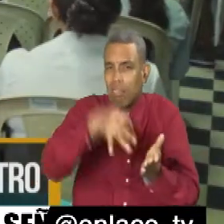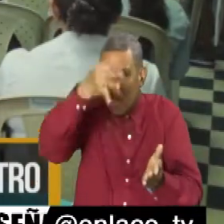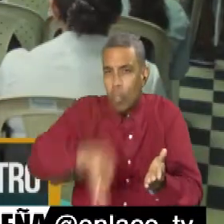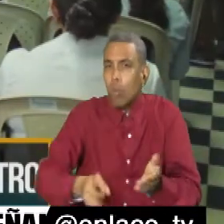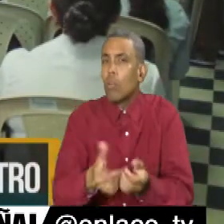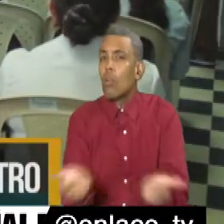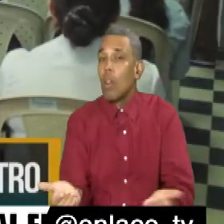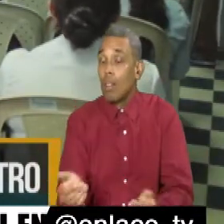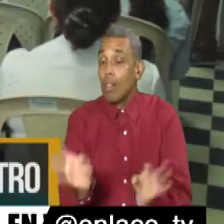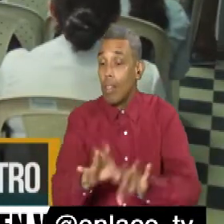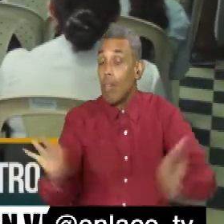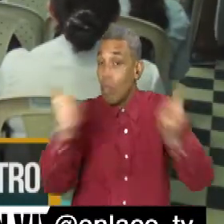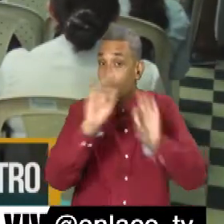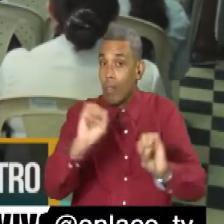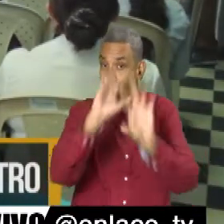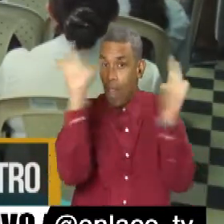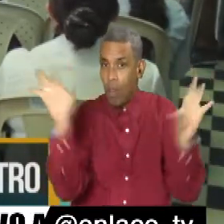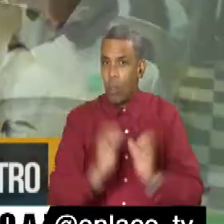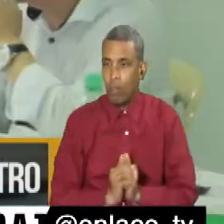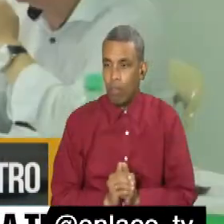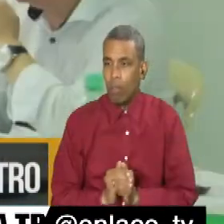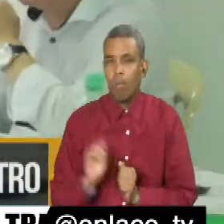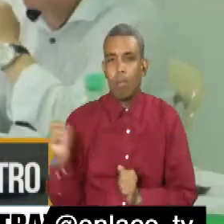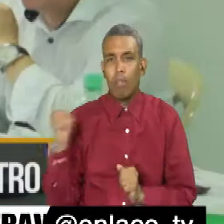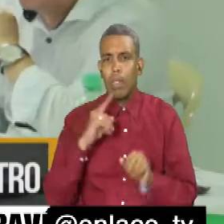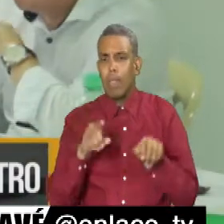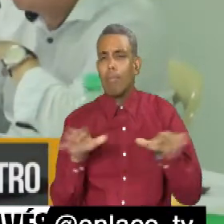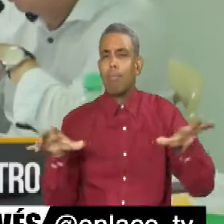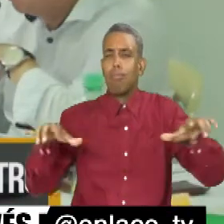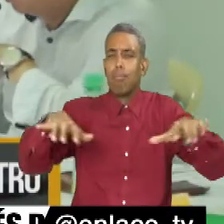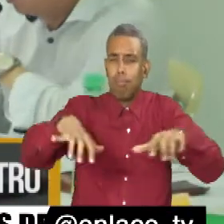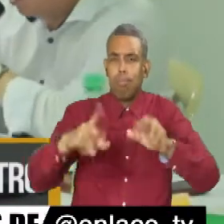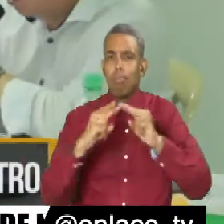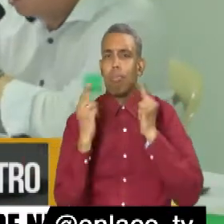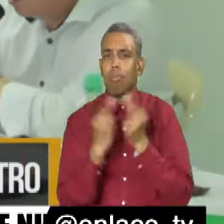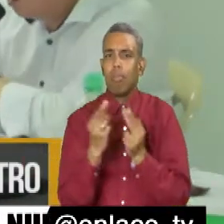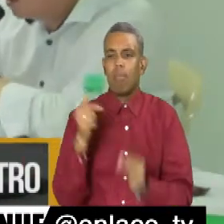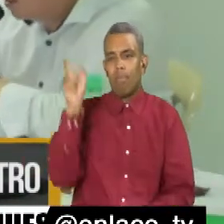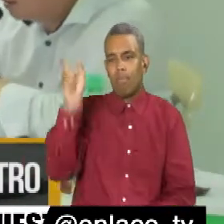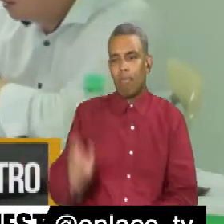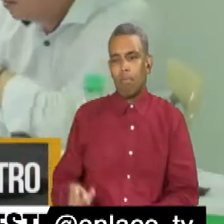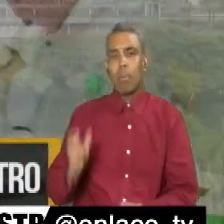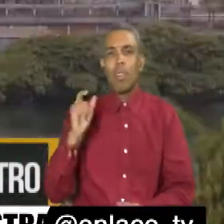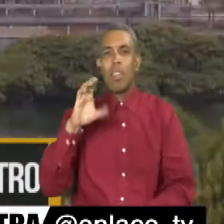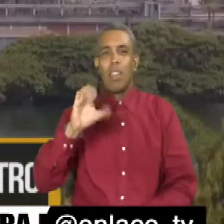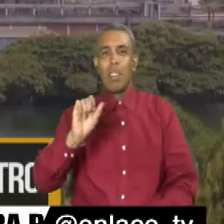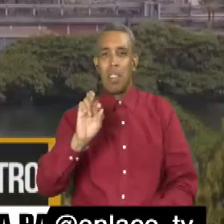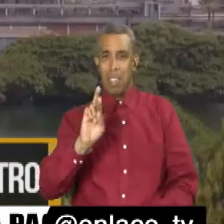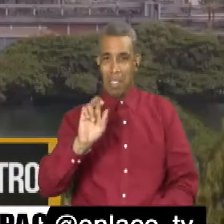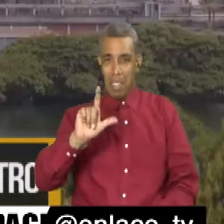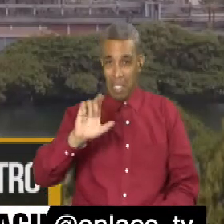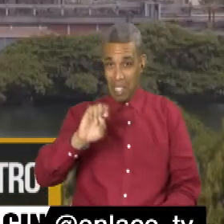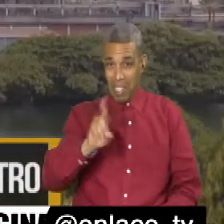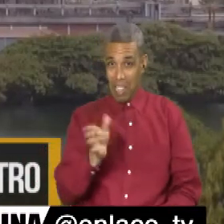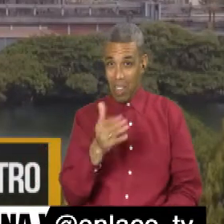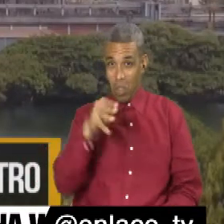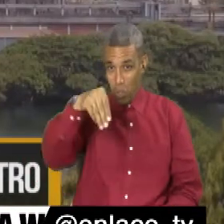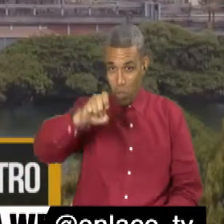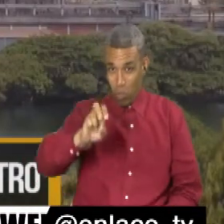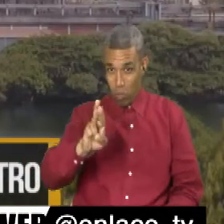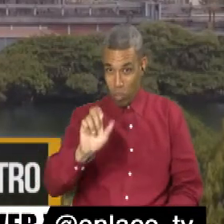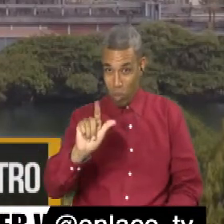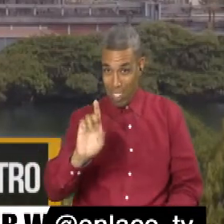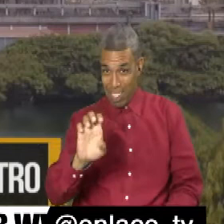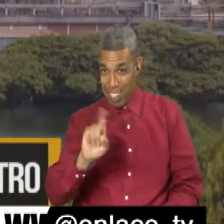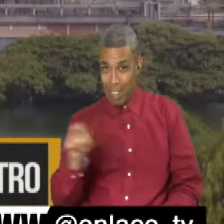el presidente de la Asamblea de Santander, Carlos Morales, se habló también del proyecto de modernización de la refinería de Barranca Bermeja, aspecto en el